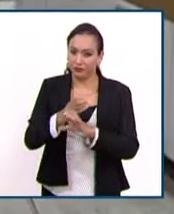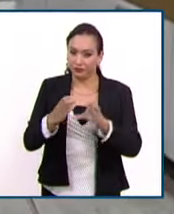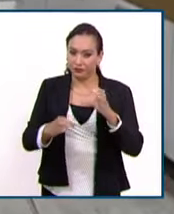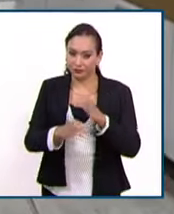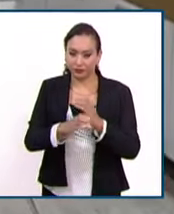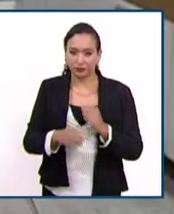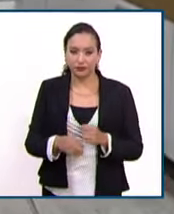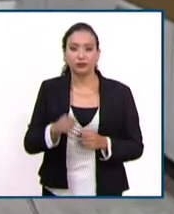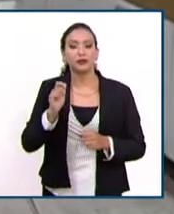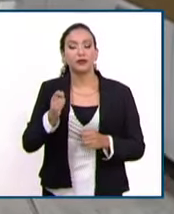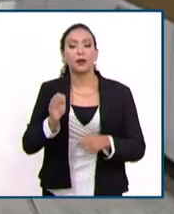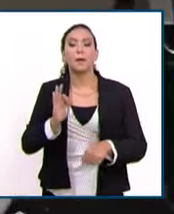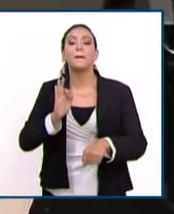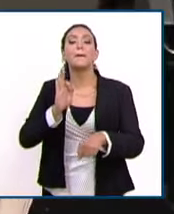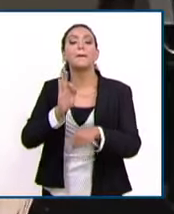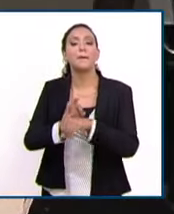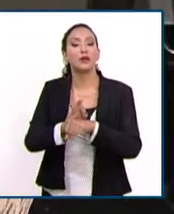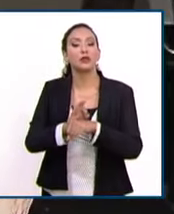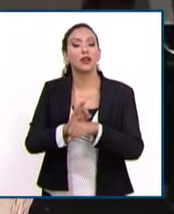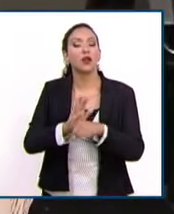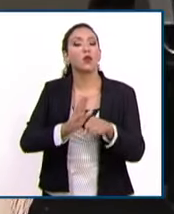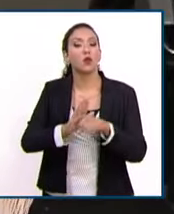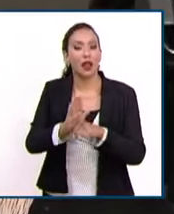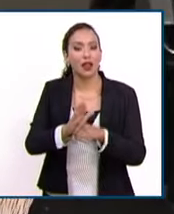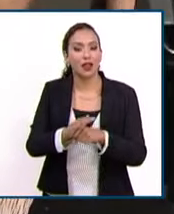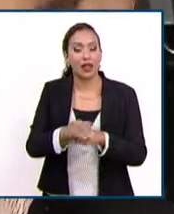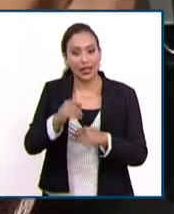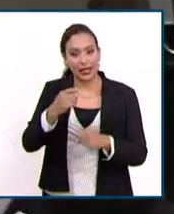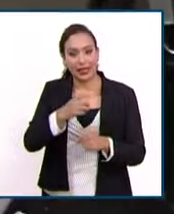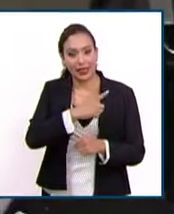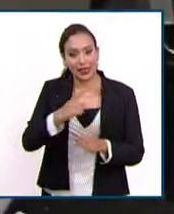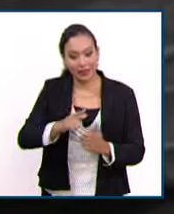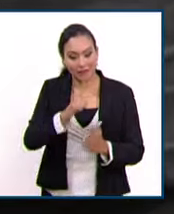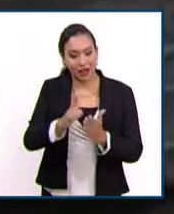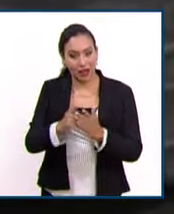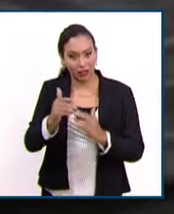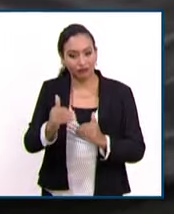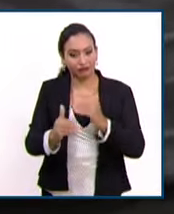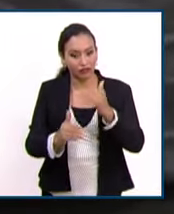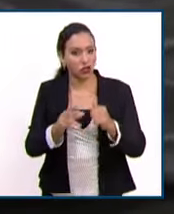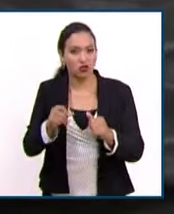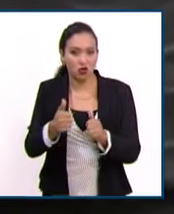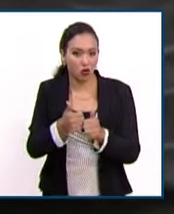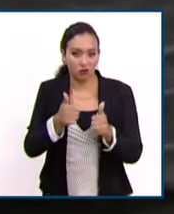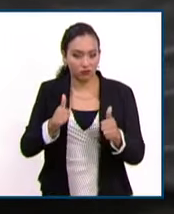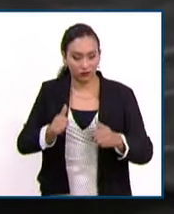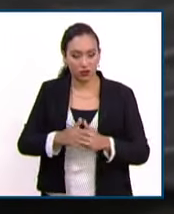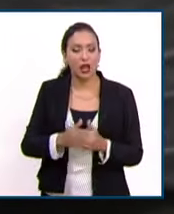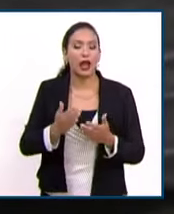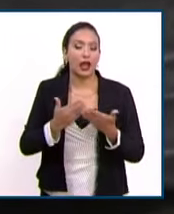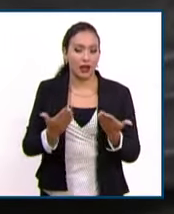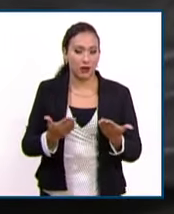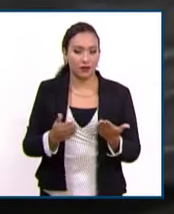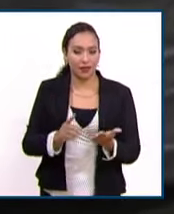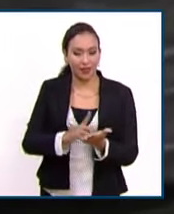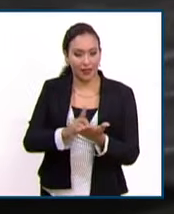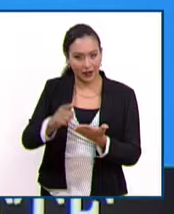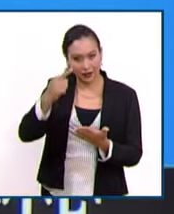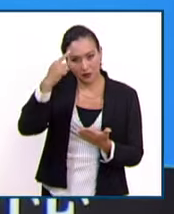decir, protegidos por el principio de irretroactividad de la ley. En consecuencia, al no existir un derecho para